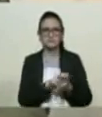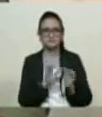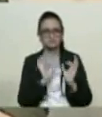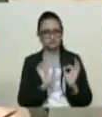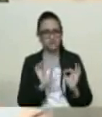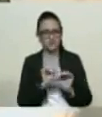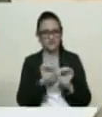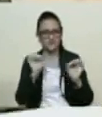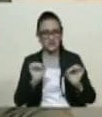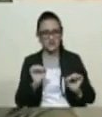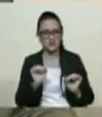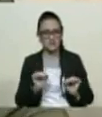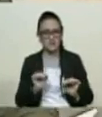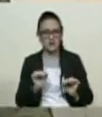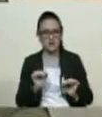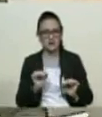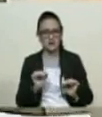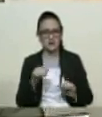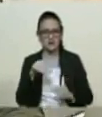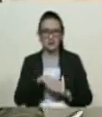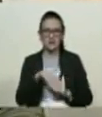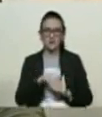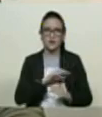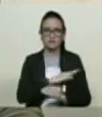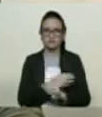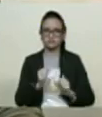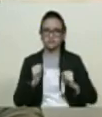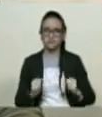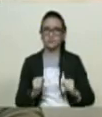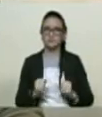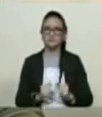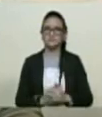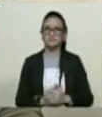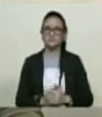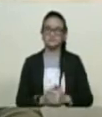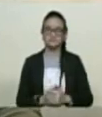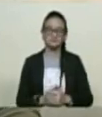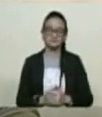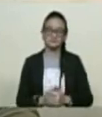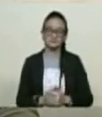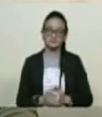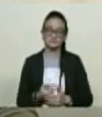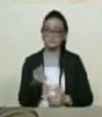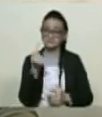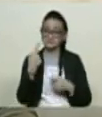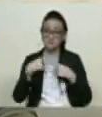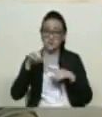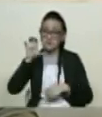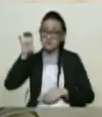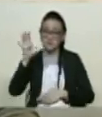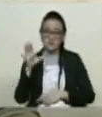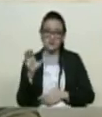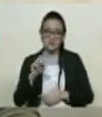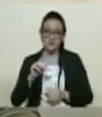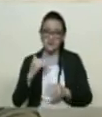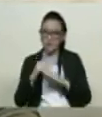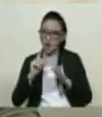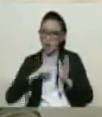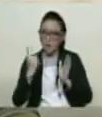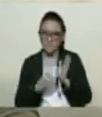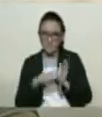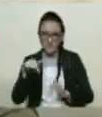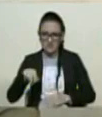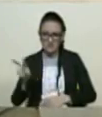de nuestro sistema electoral, cosa que ningún país tan completo como lo hace Venezuela, lo